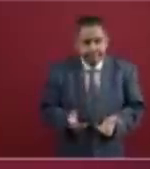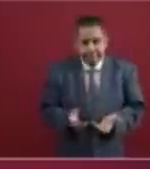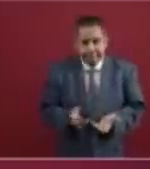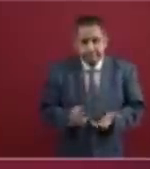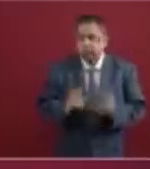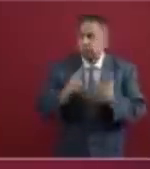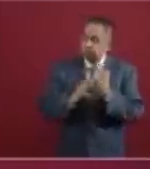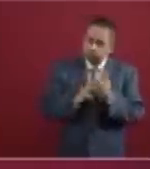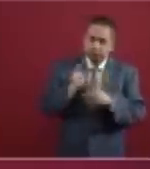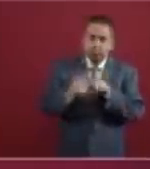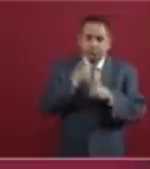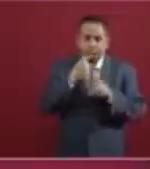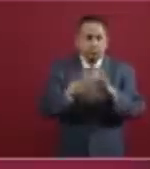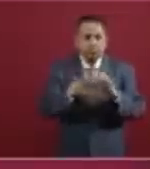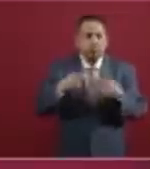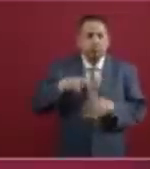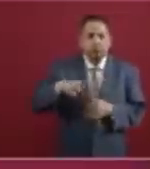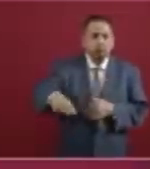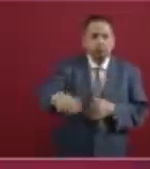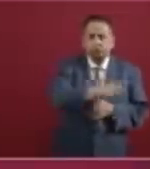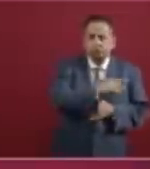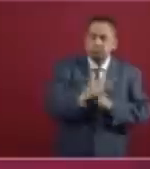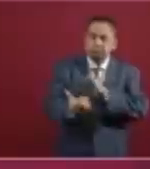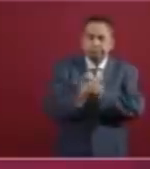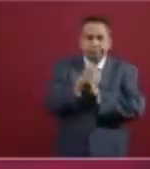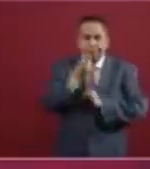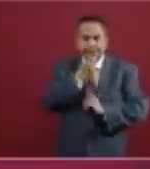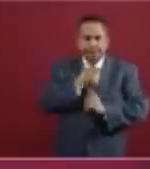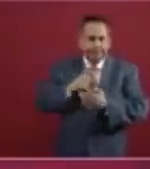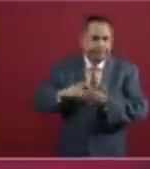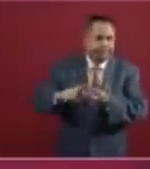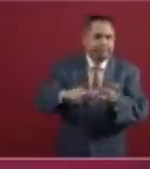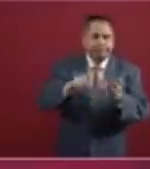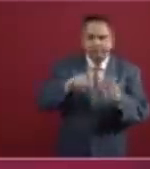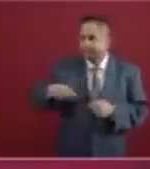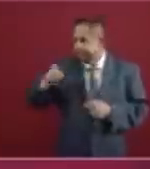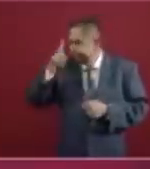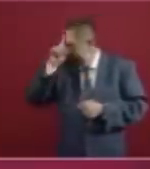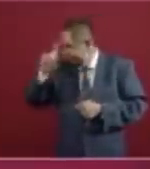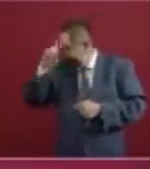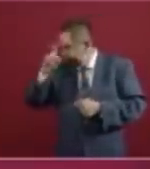Repito aquí lo que me dice la gente, lo que me dicen mis asesores,